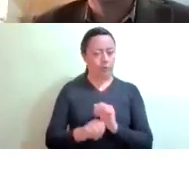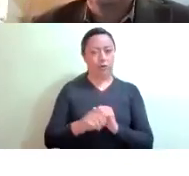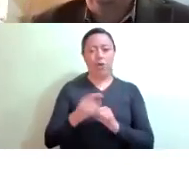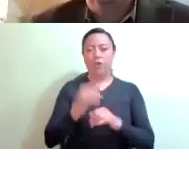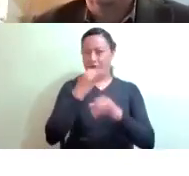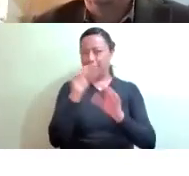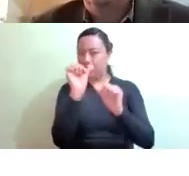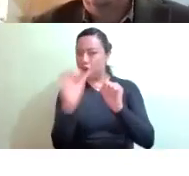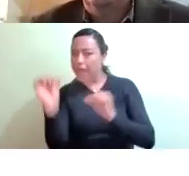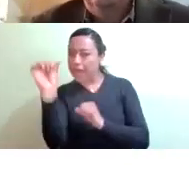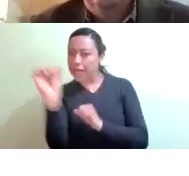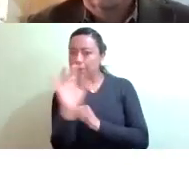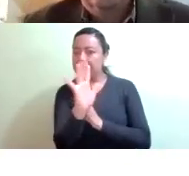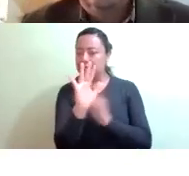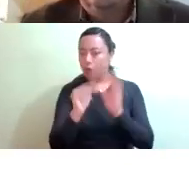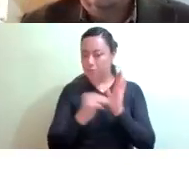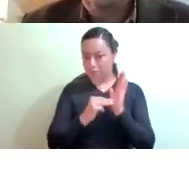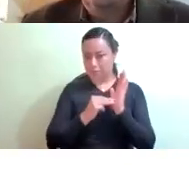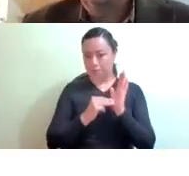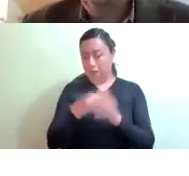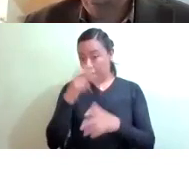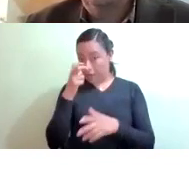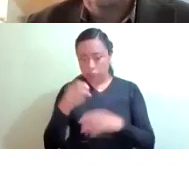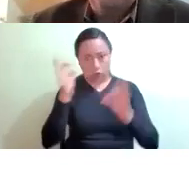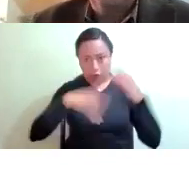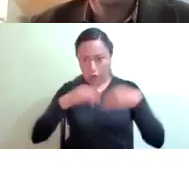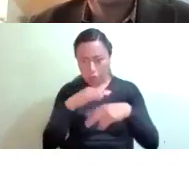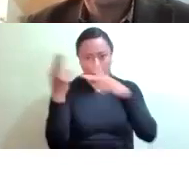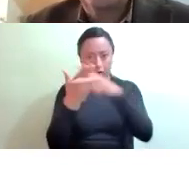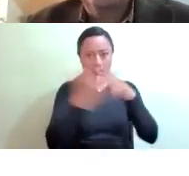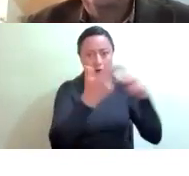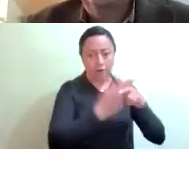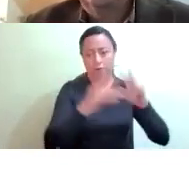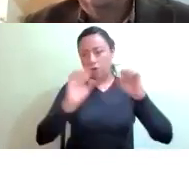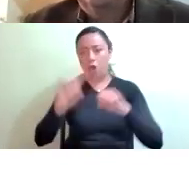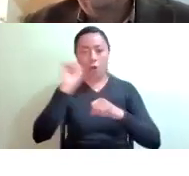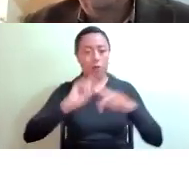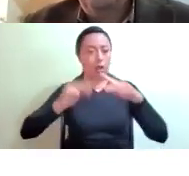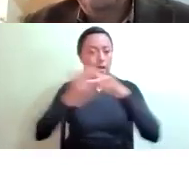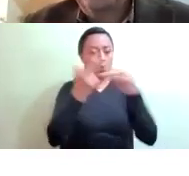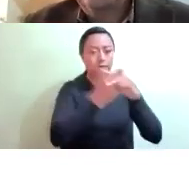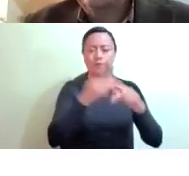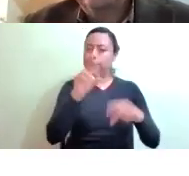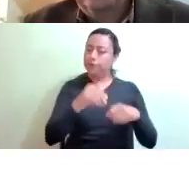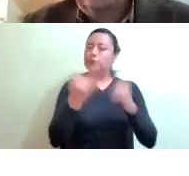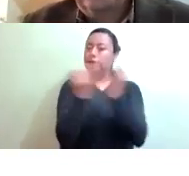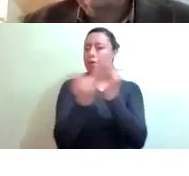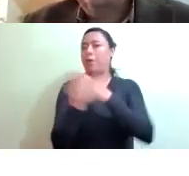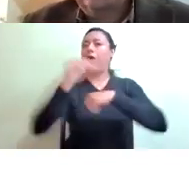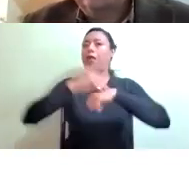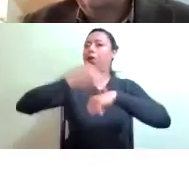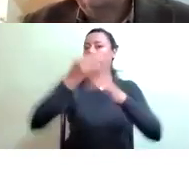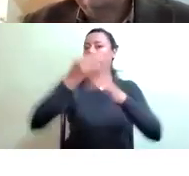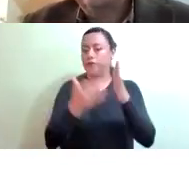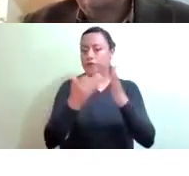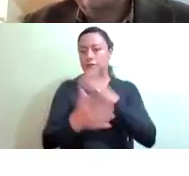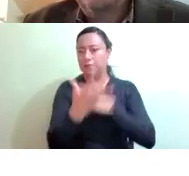todos los delitos del homicidio y el feminicidio, habría que sumarle todos los demás. Hay cerca